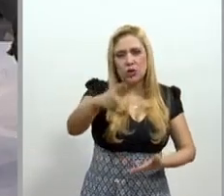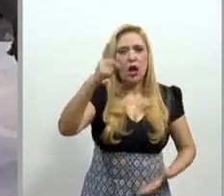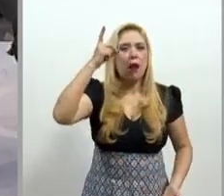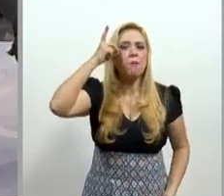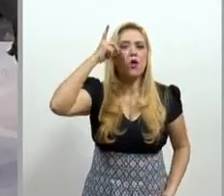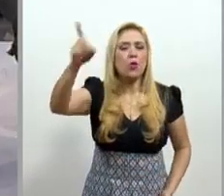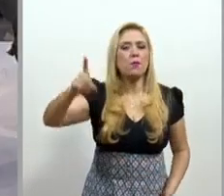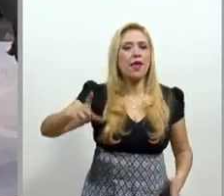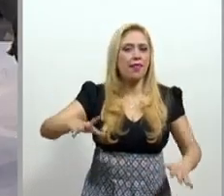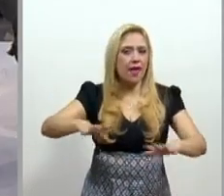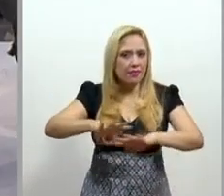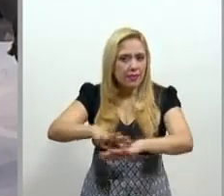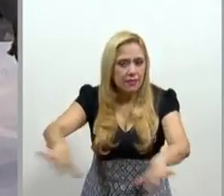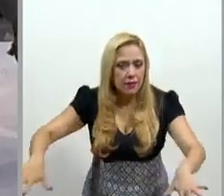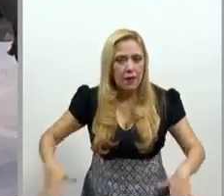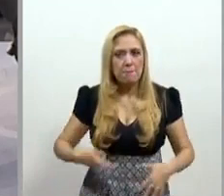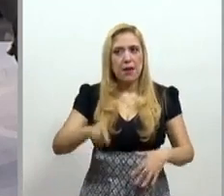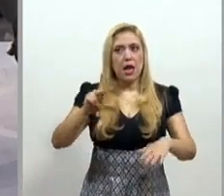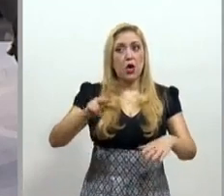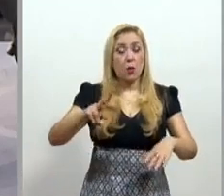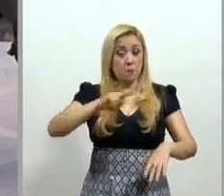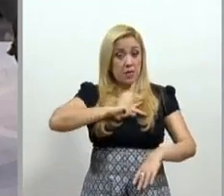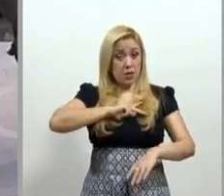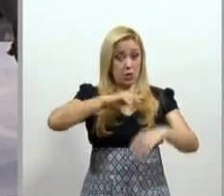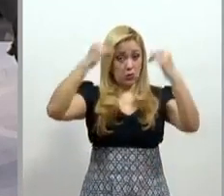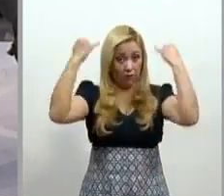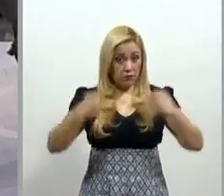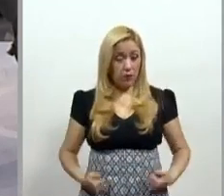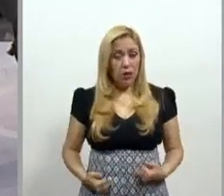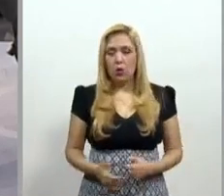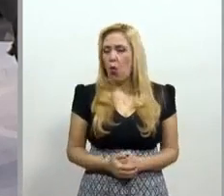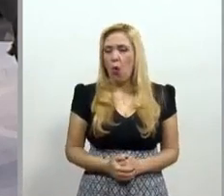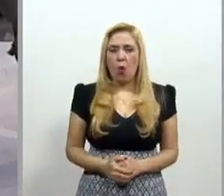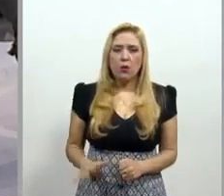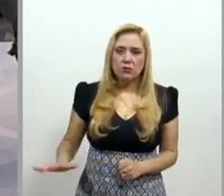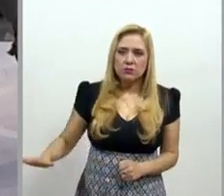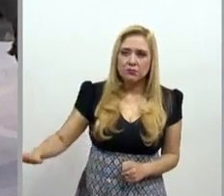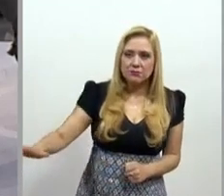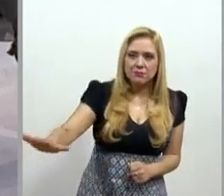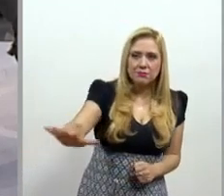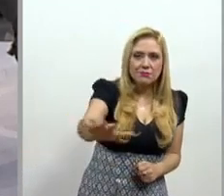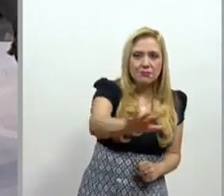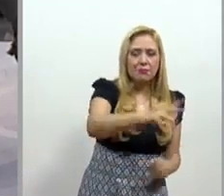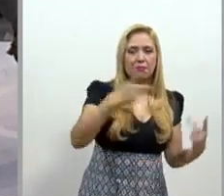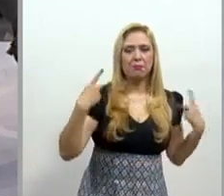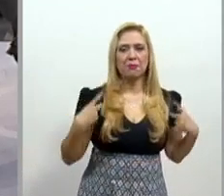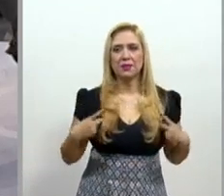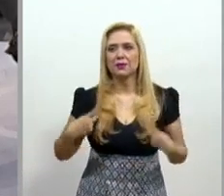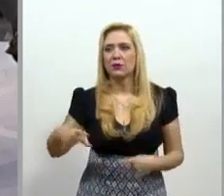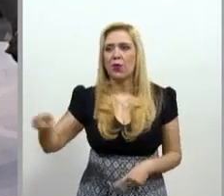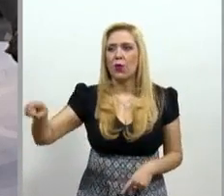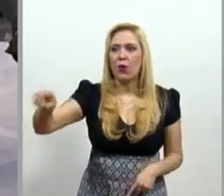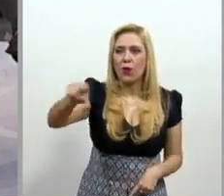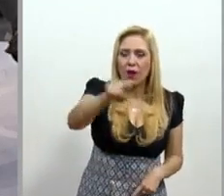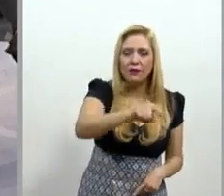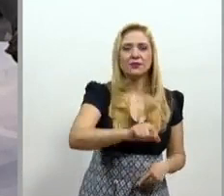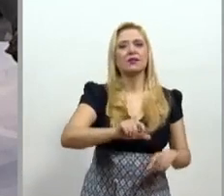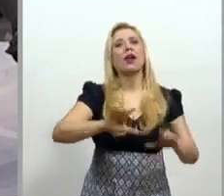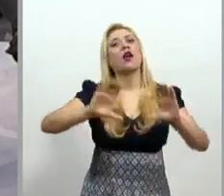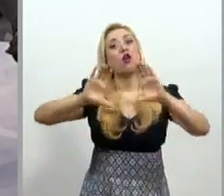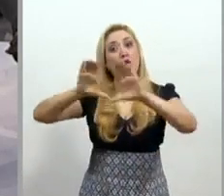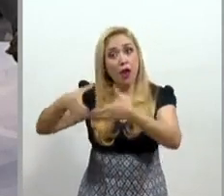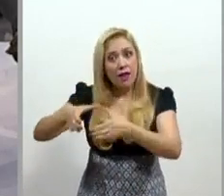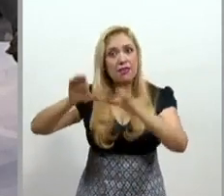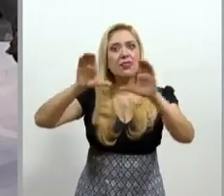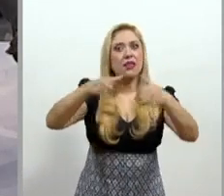en términos individuales o individualistas, sino que está planteado en un término social y colectivo. Entonces, ahí es donde se inserta esta parte